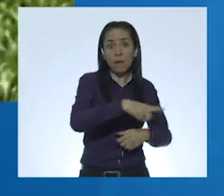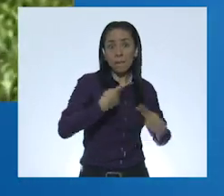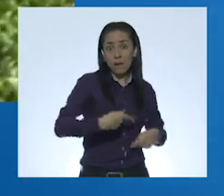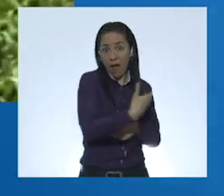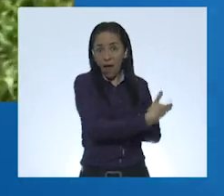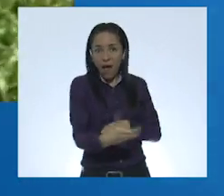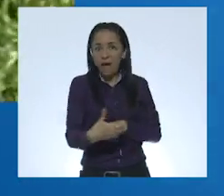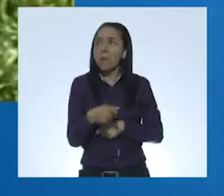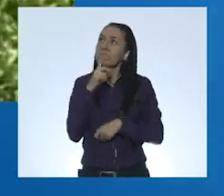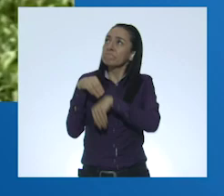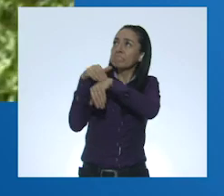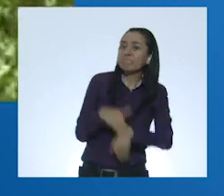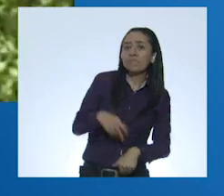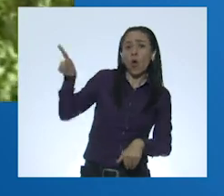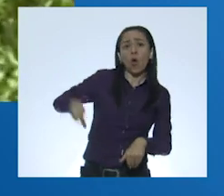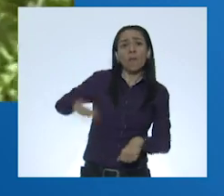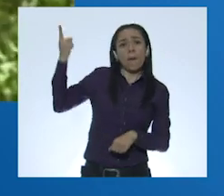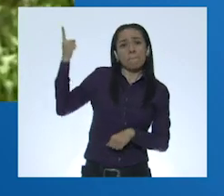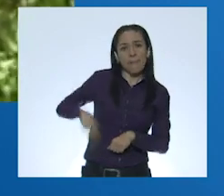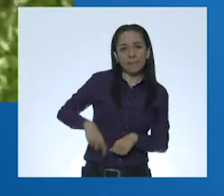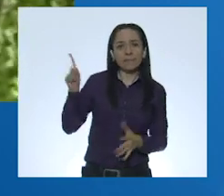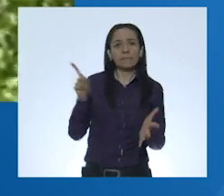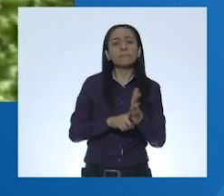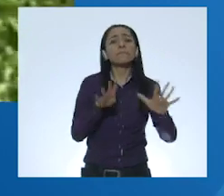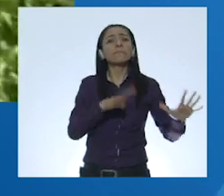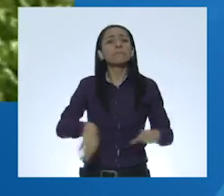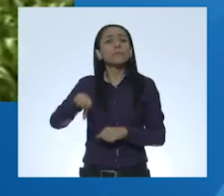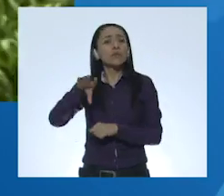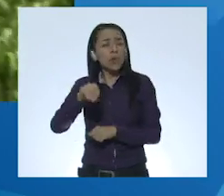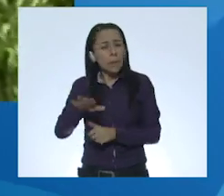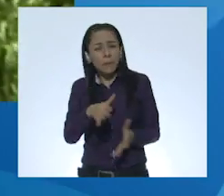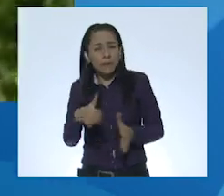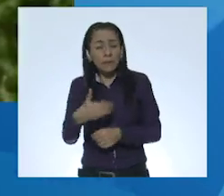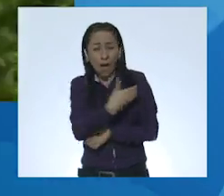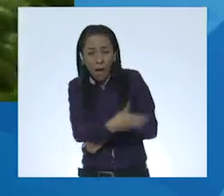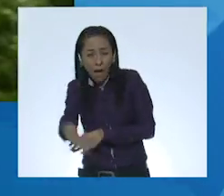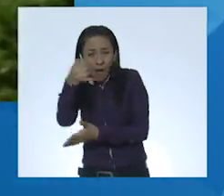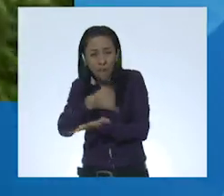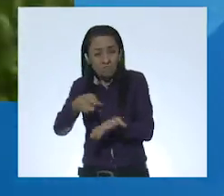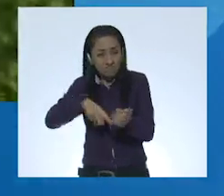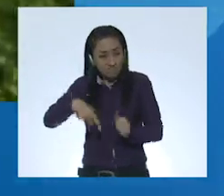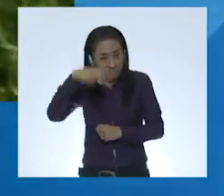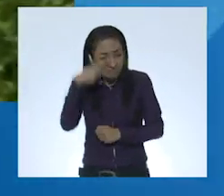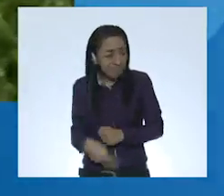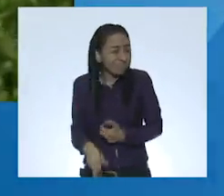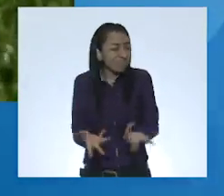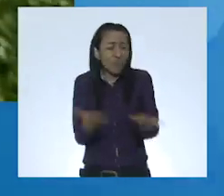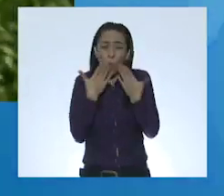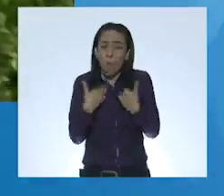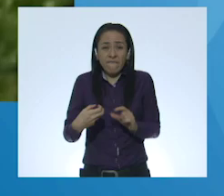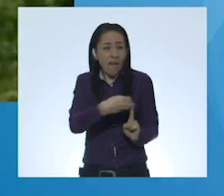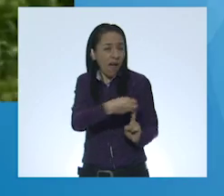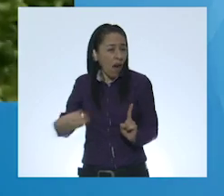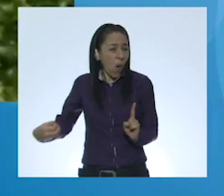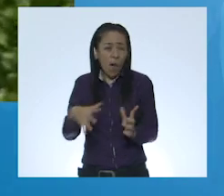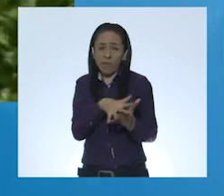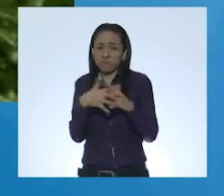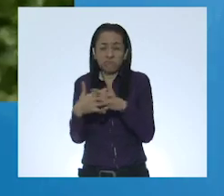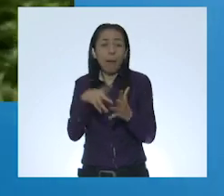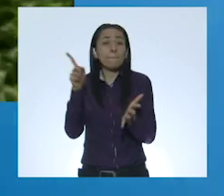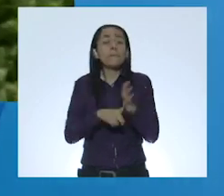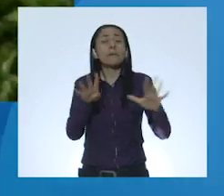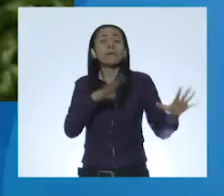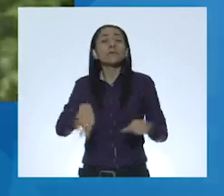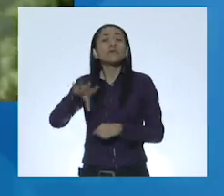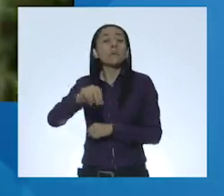Para mediados de los 90, el campo mexicano era un desastre y en 1992, bajo la presidencia de